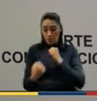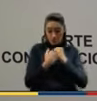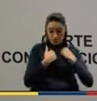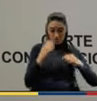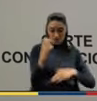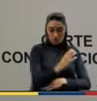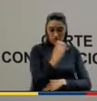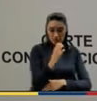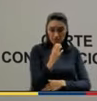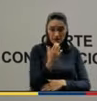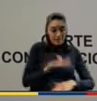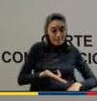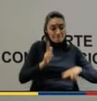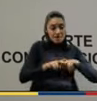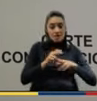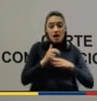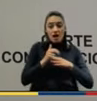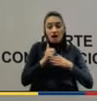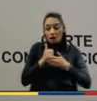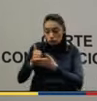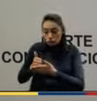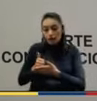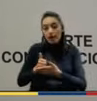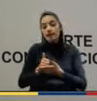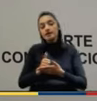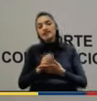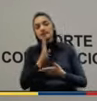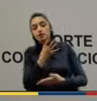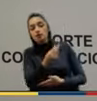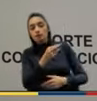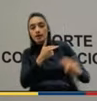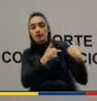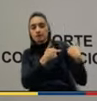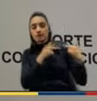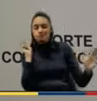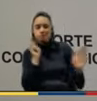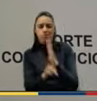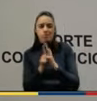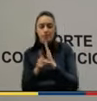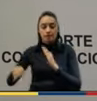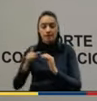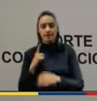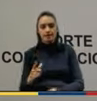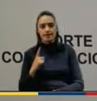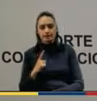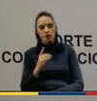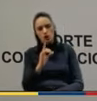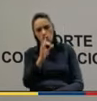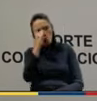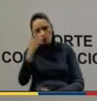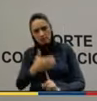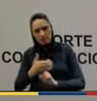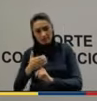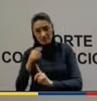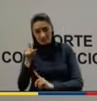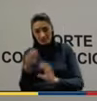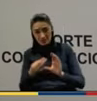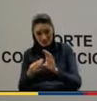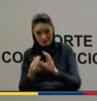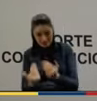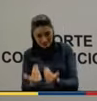capacidades adicionales para enfrentar a los grupos colombianos responsables hoy de masacres y asesinatos de líderes sociales. No garantiza mejores